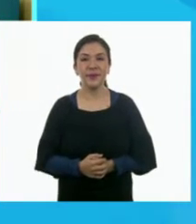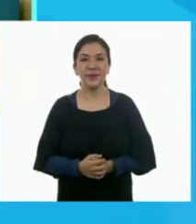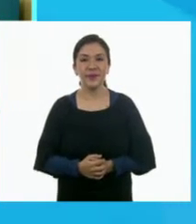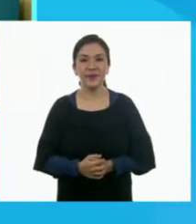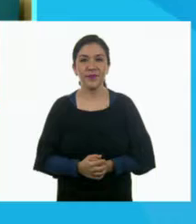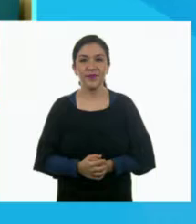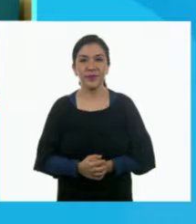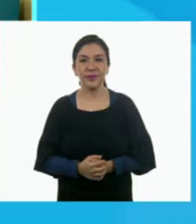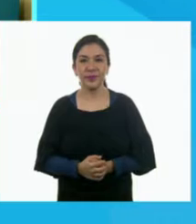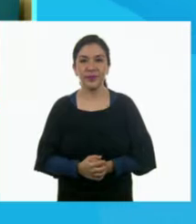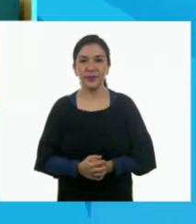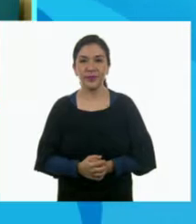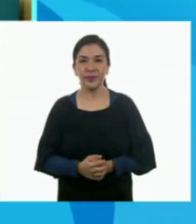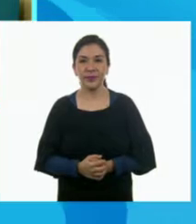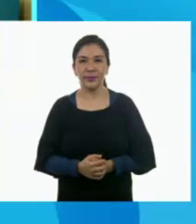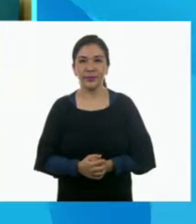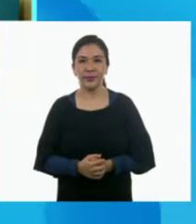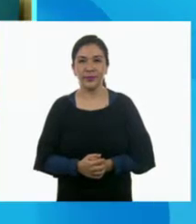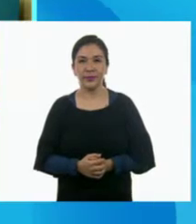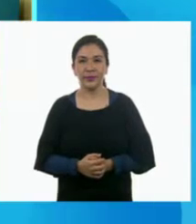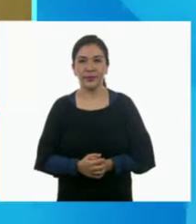tres.